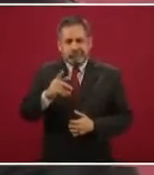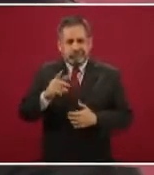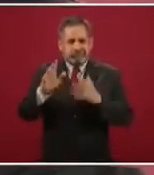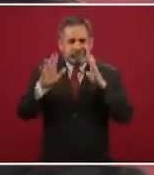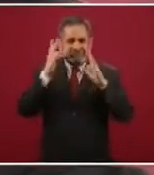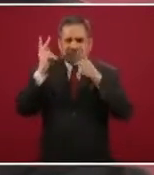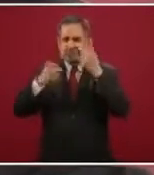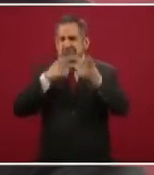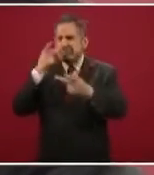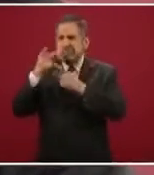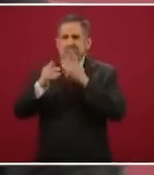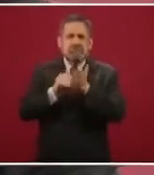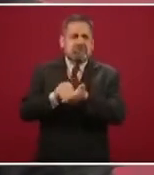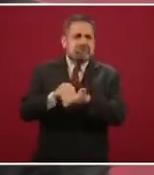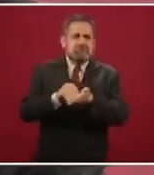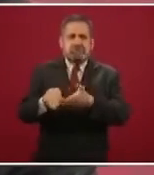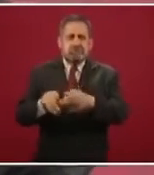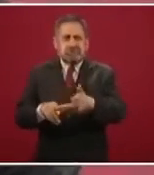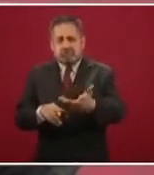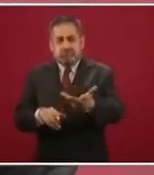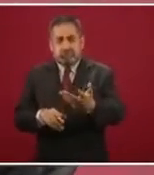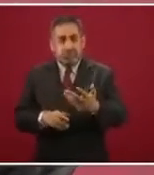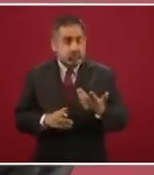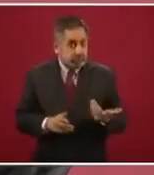argüendera, o sea,